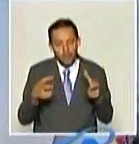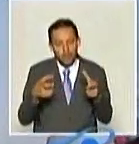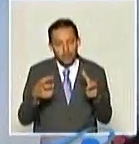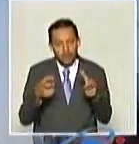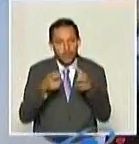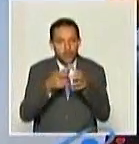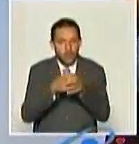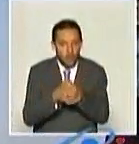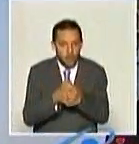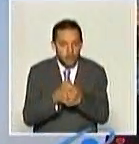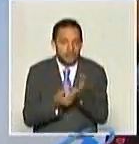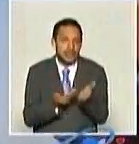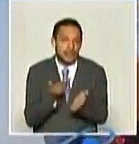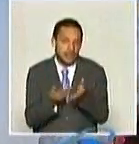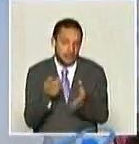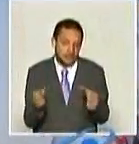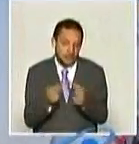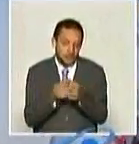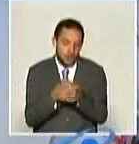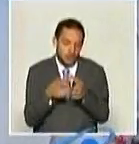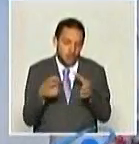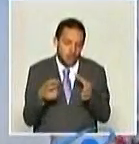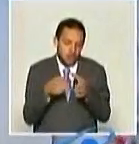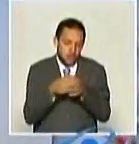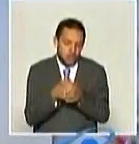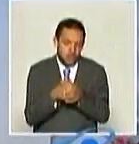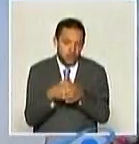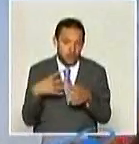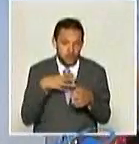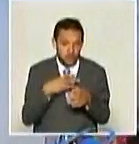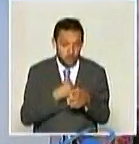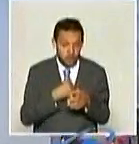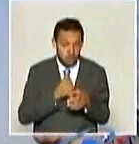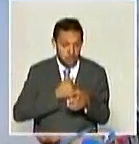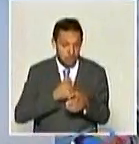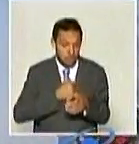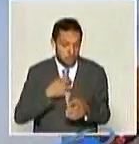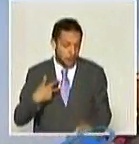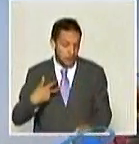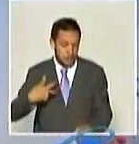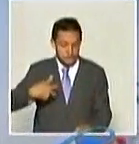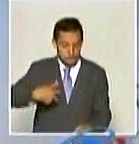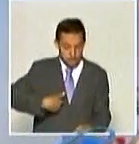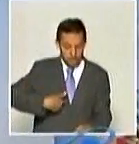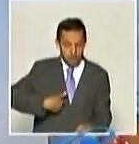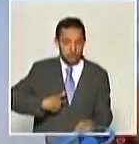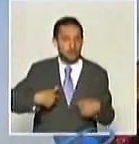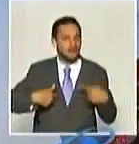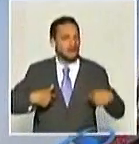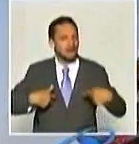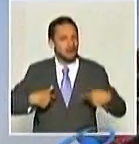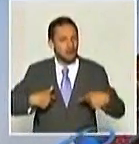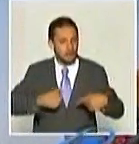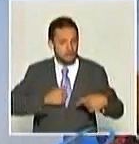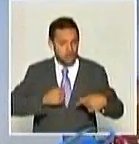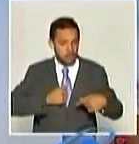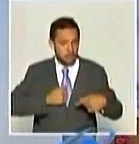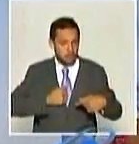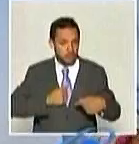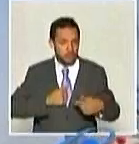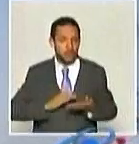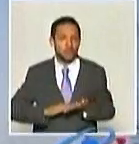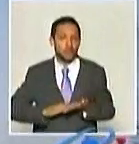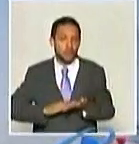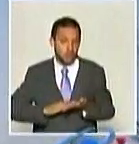reparación. Si uno aplica directamente el plasma en el cuerpo, pues él va a trabajar y va a hacer una